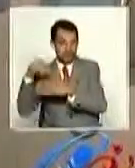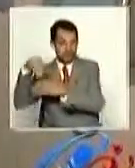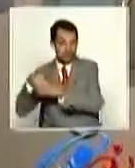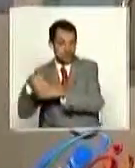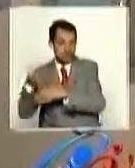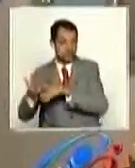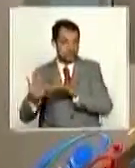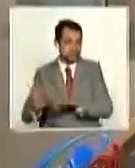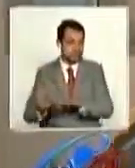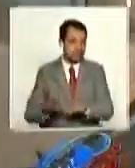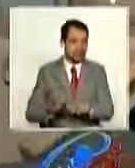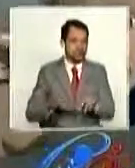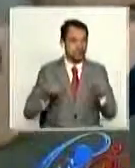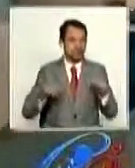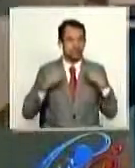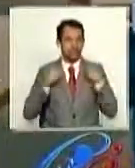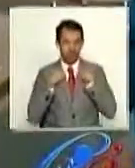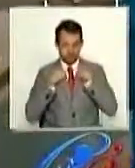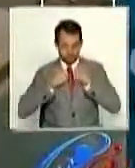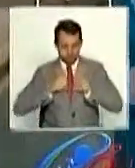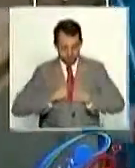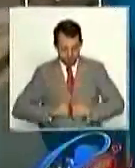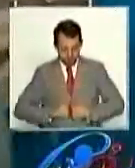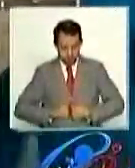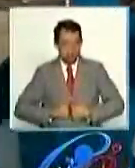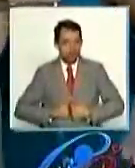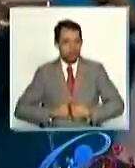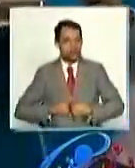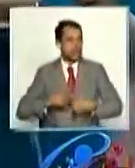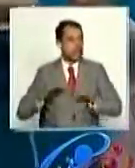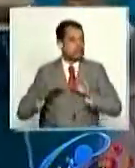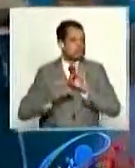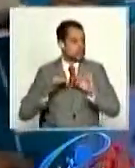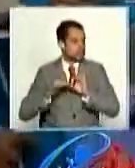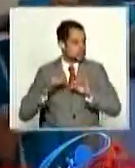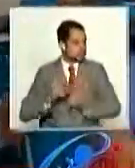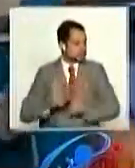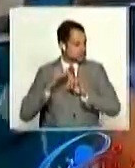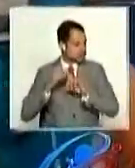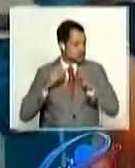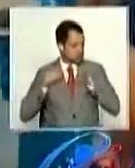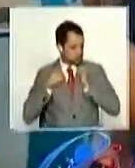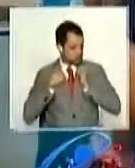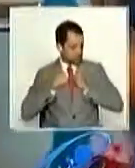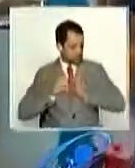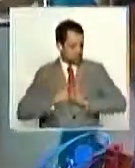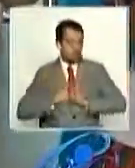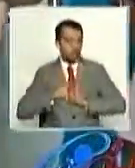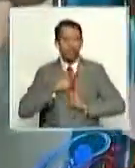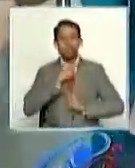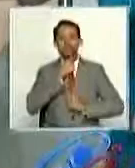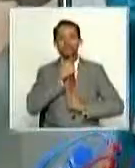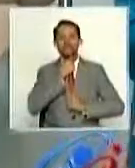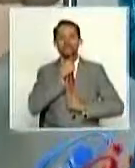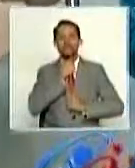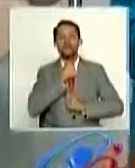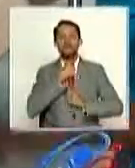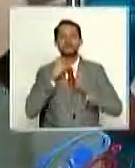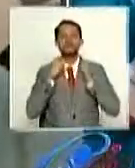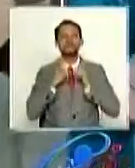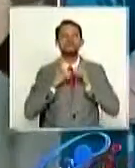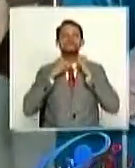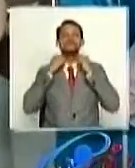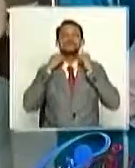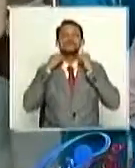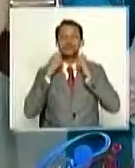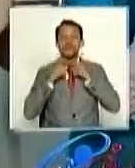colocarle un chaleco. Este chaleco tiene un aditamento especial en la parte del cuello, con mucho gusto. En la parte